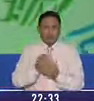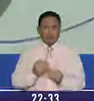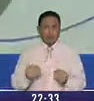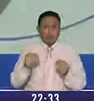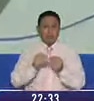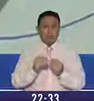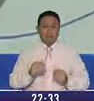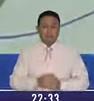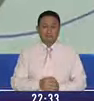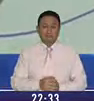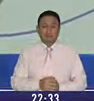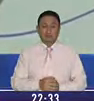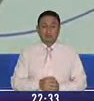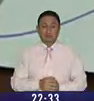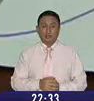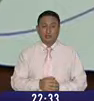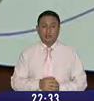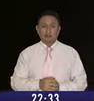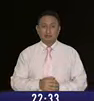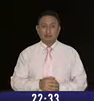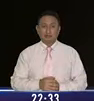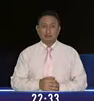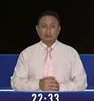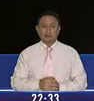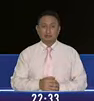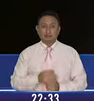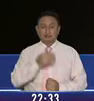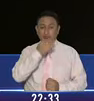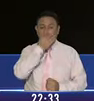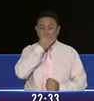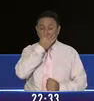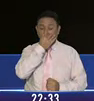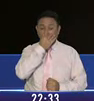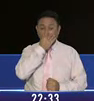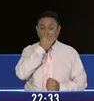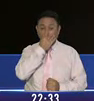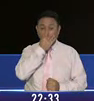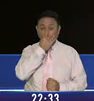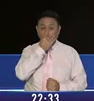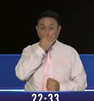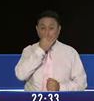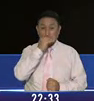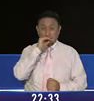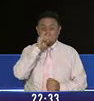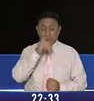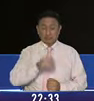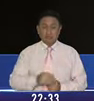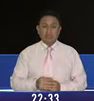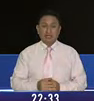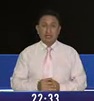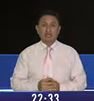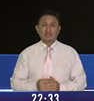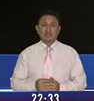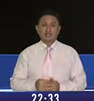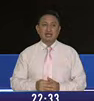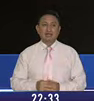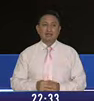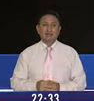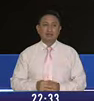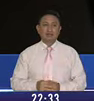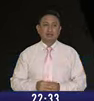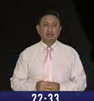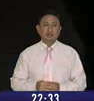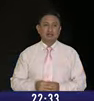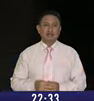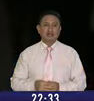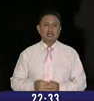en femicidio, sino un silencio. Me mataron, tantas veces me morí, sin embargo estoy